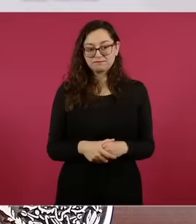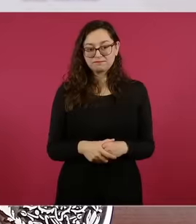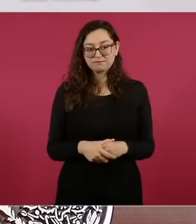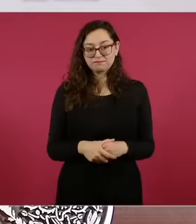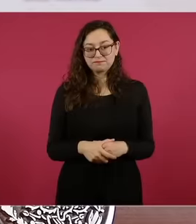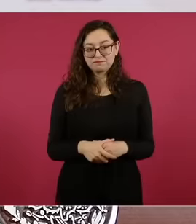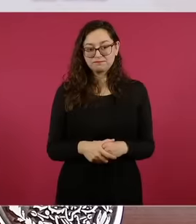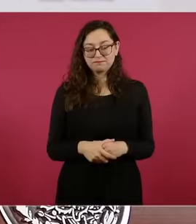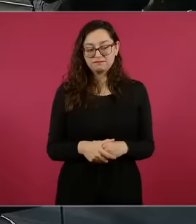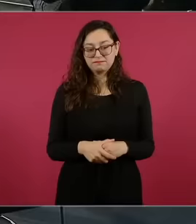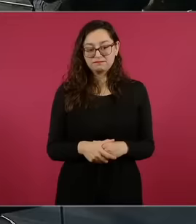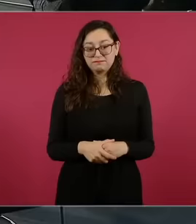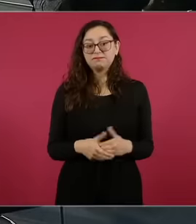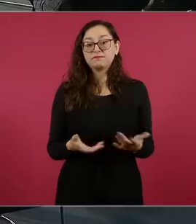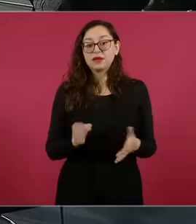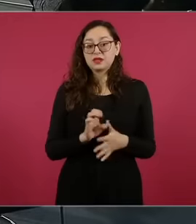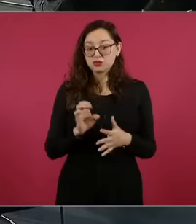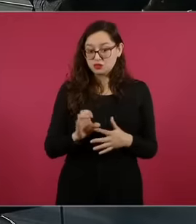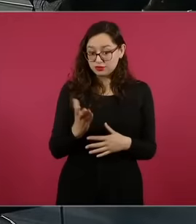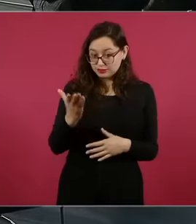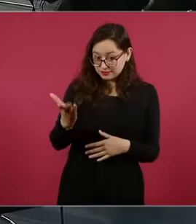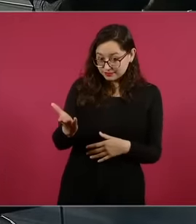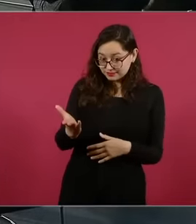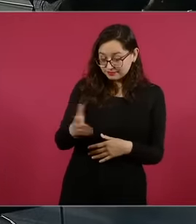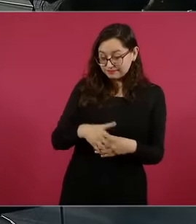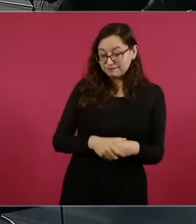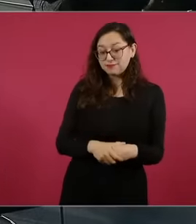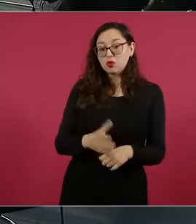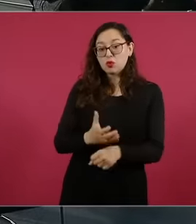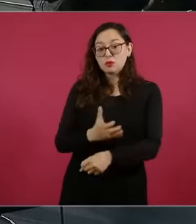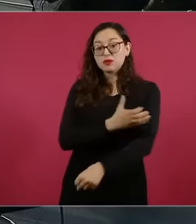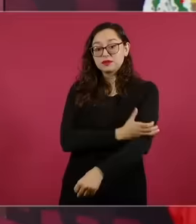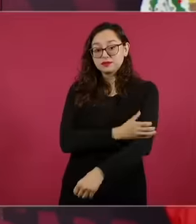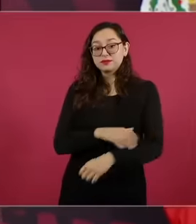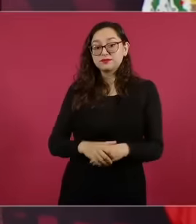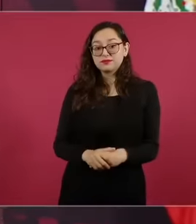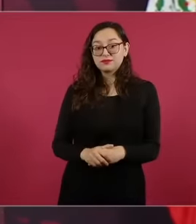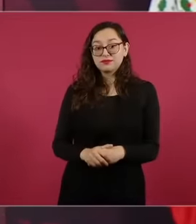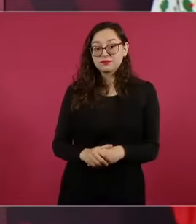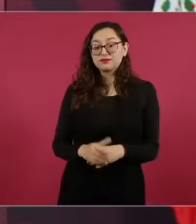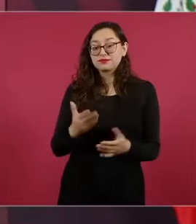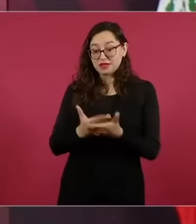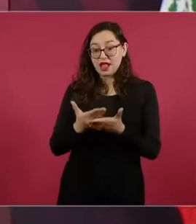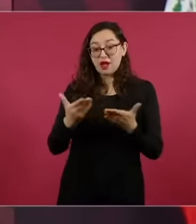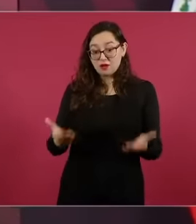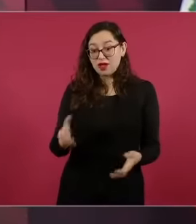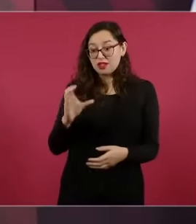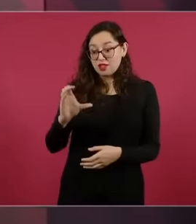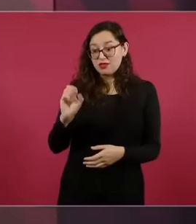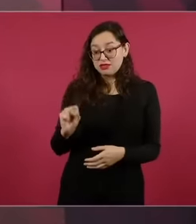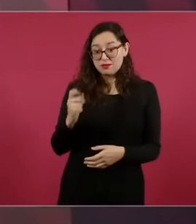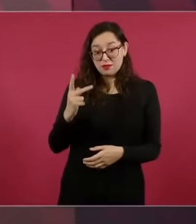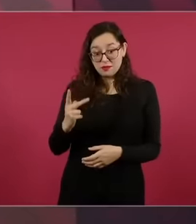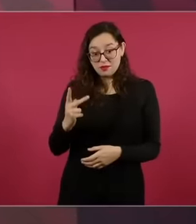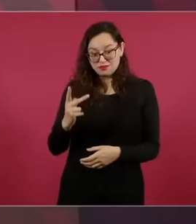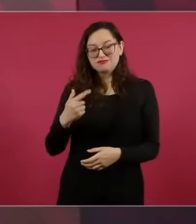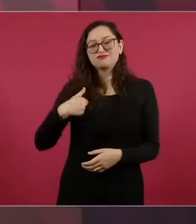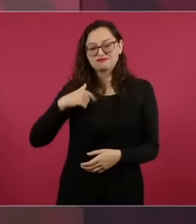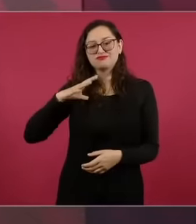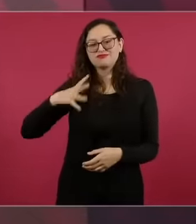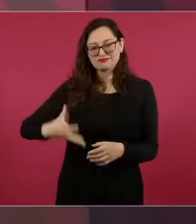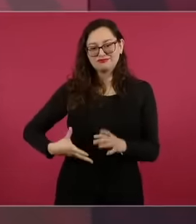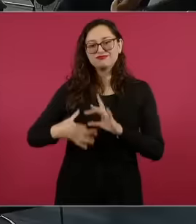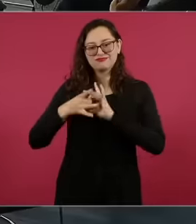es un honor estar con Claudia hoy.